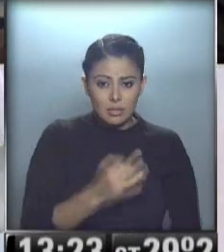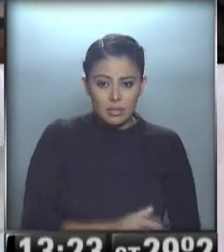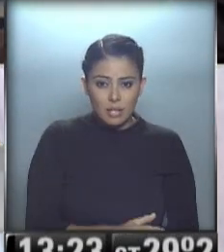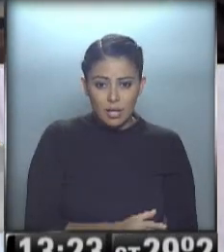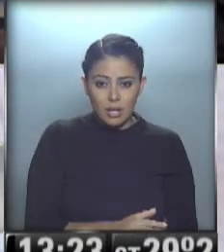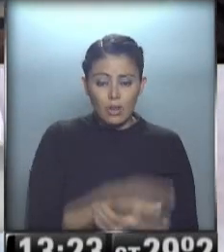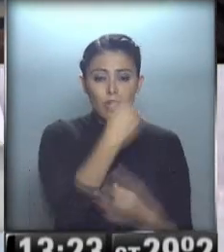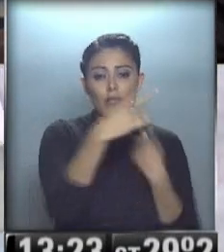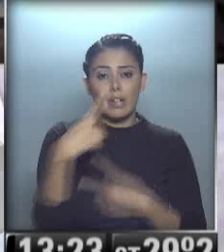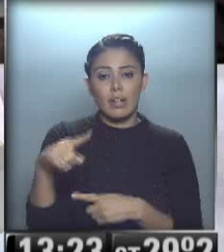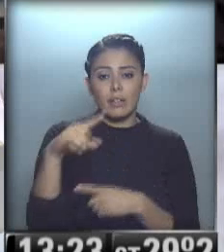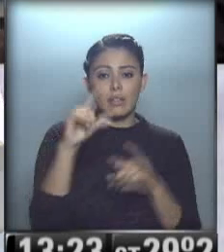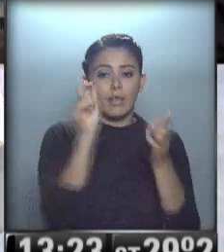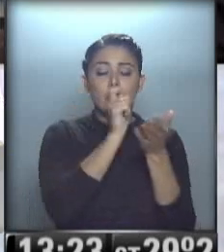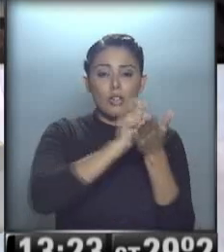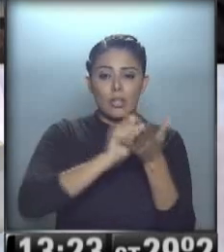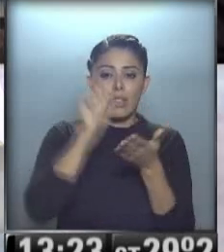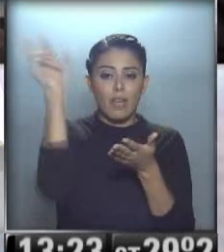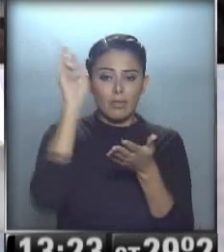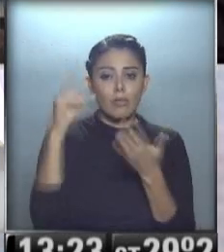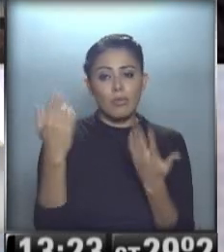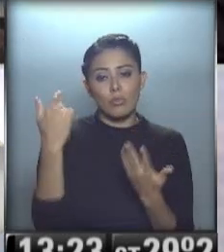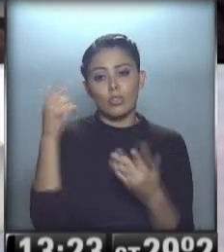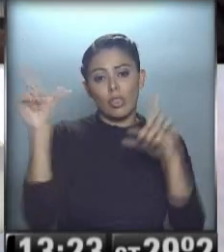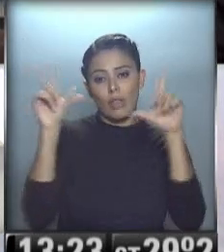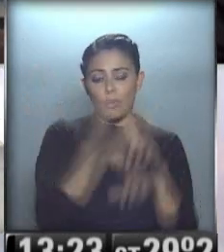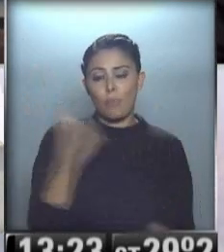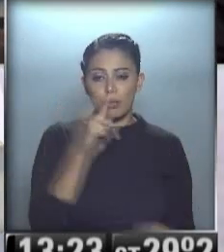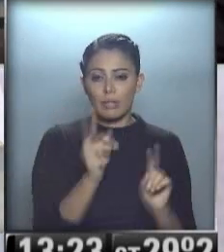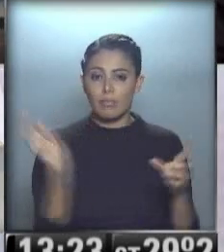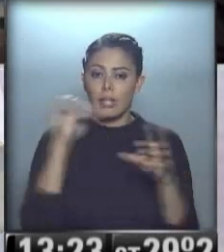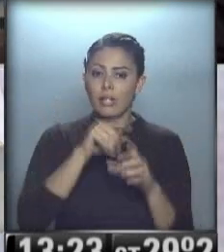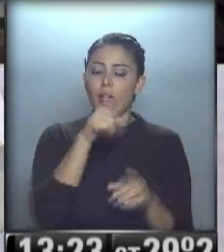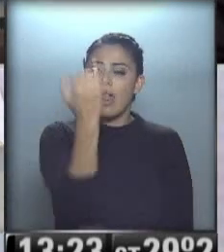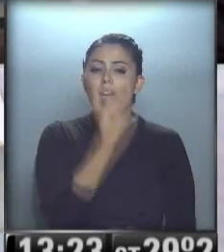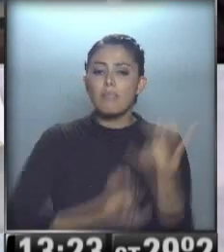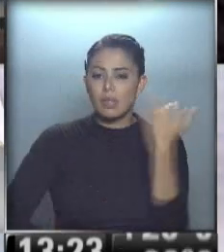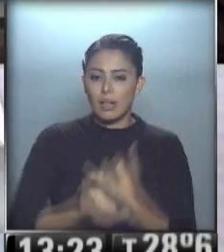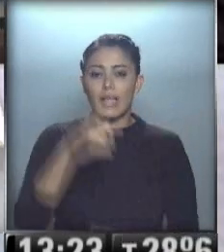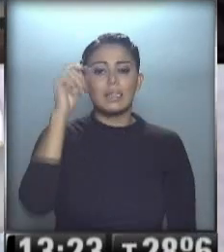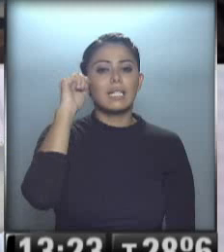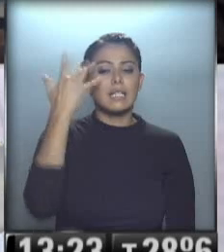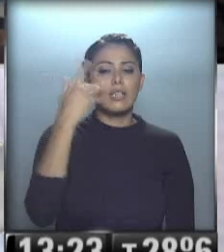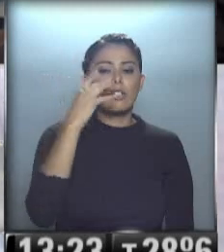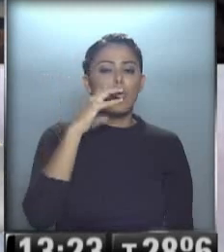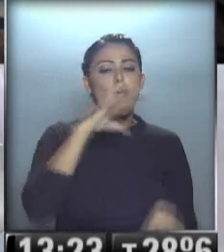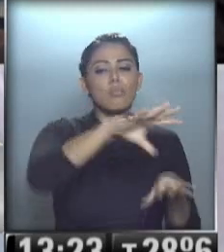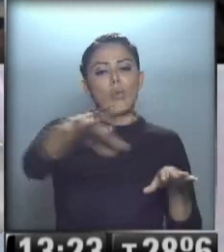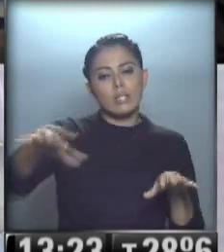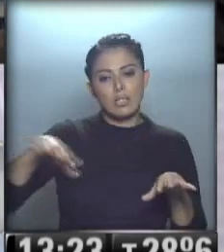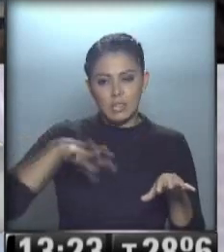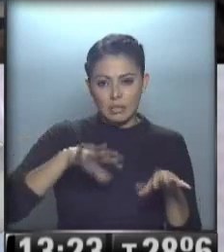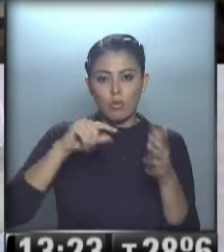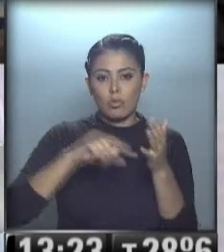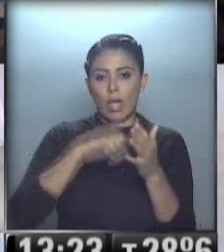eh los medios venezolanos Y por supuesto nuestro medio la tv pública que de 35 municipios que tiene la